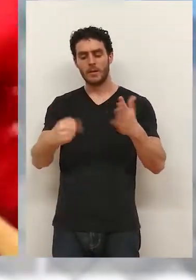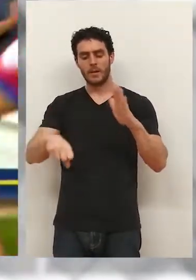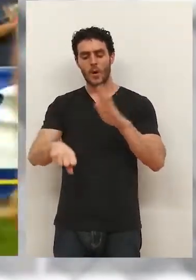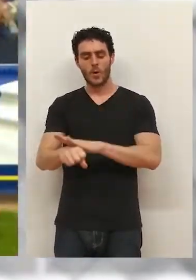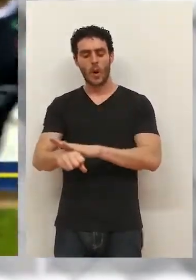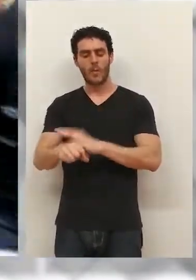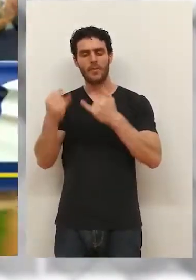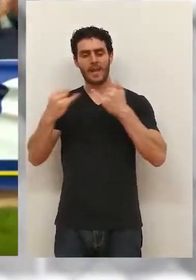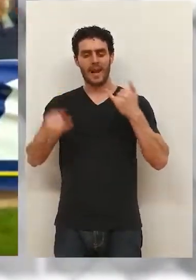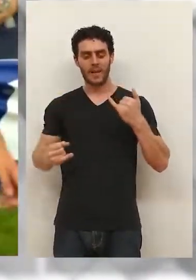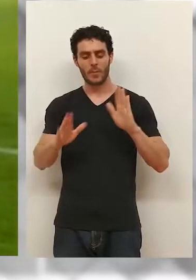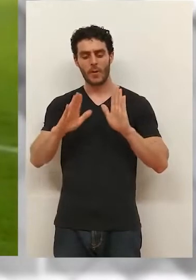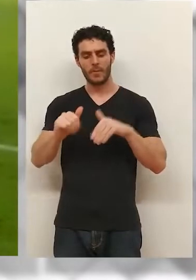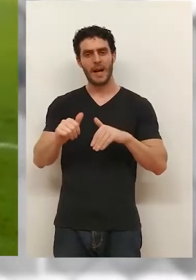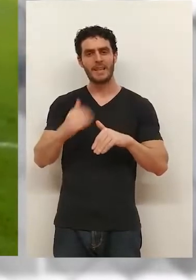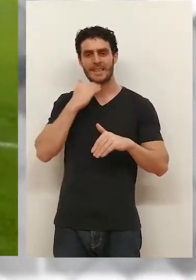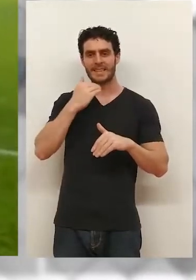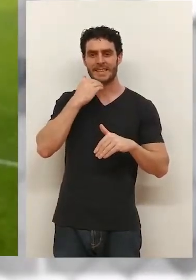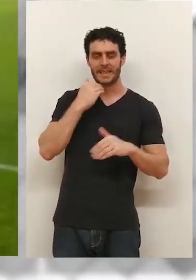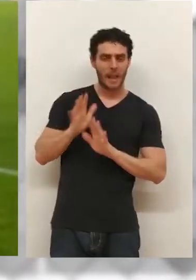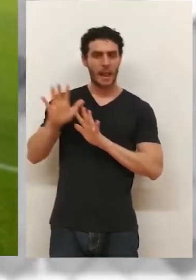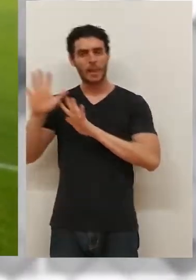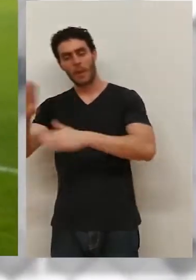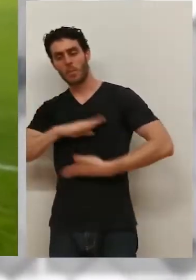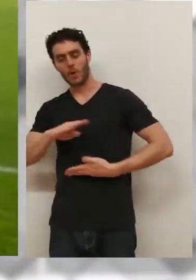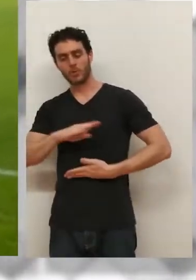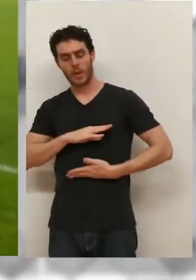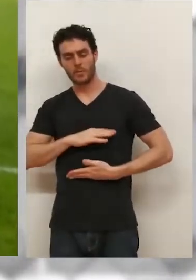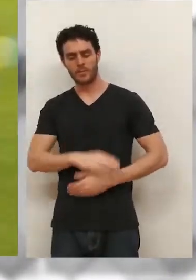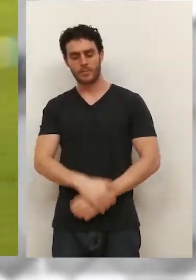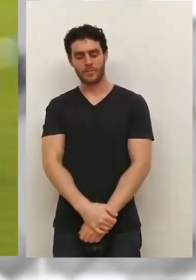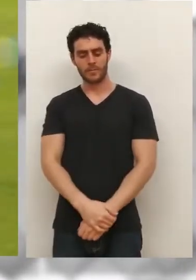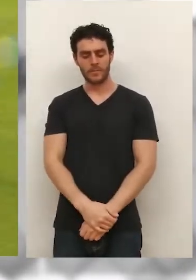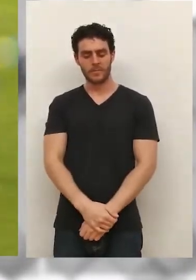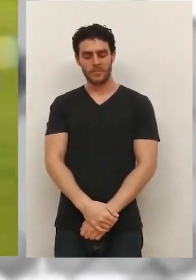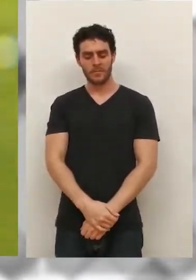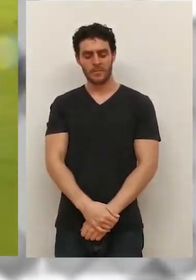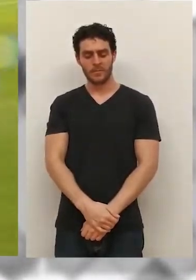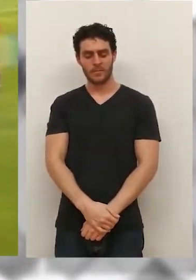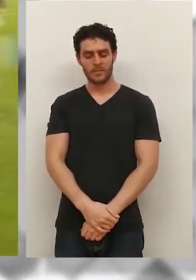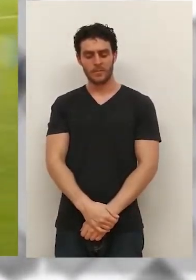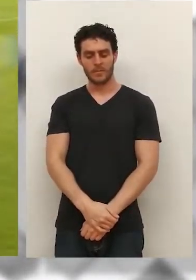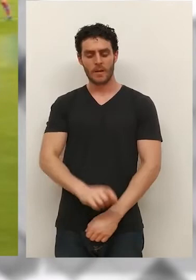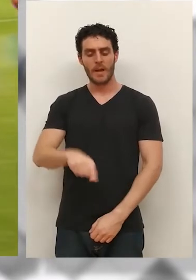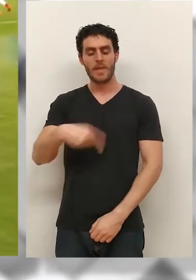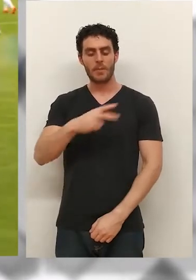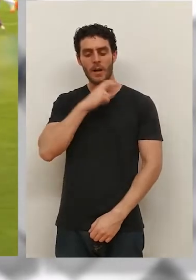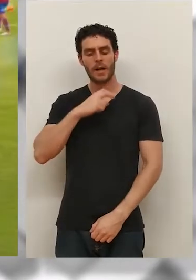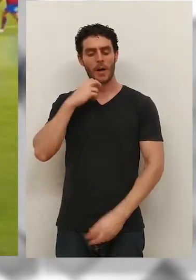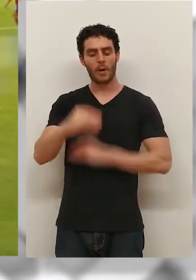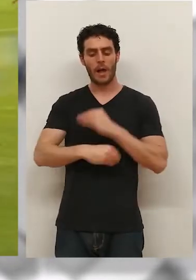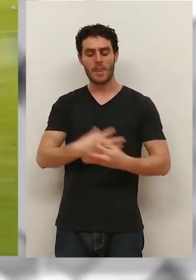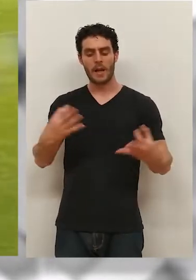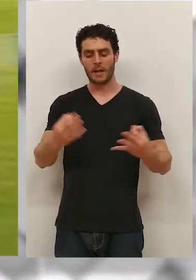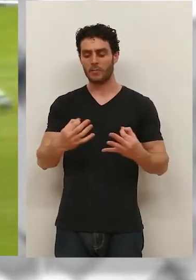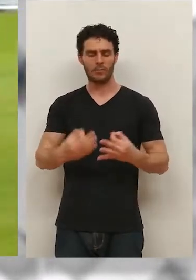a la planilla. De hecho, en caso de ganar ayer, los rojillos hubieran terminado la jornada a solo un punto de la quinta plaza. Comenzó